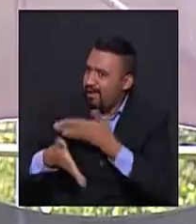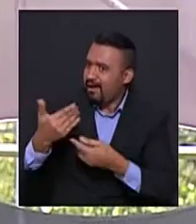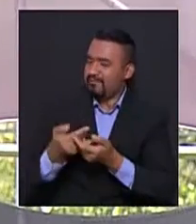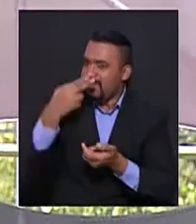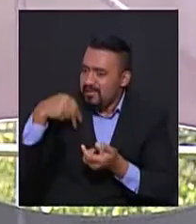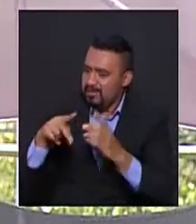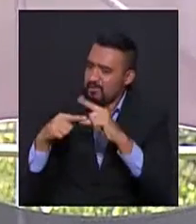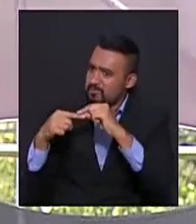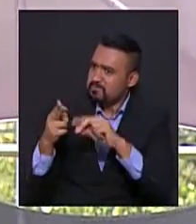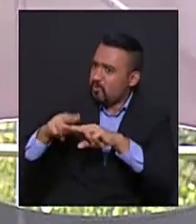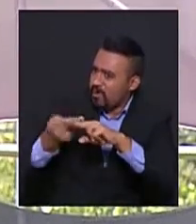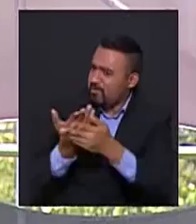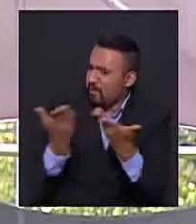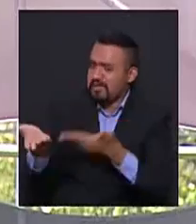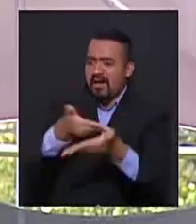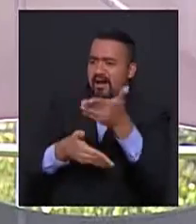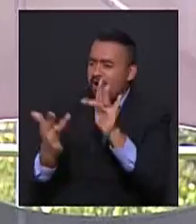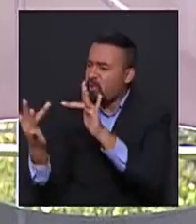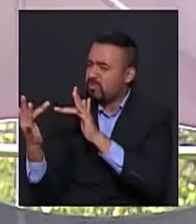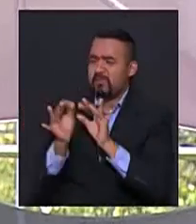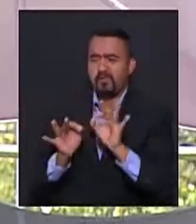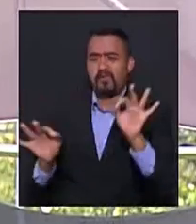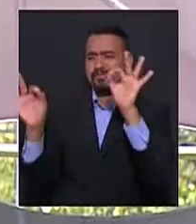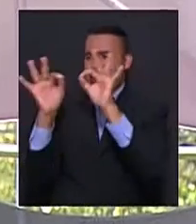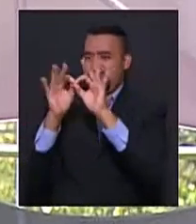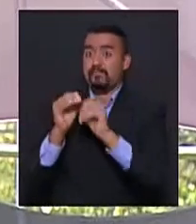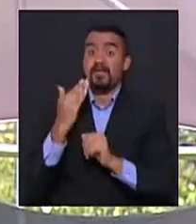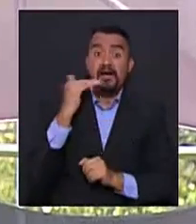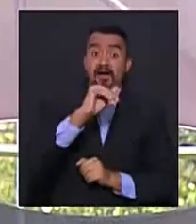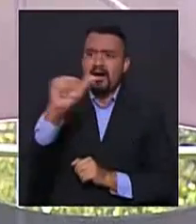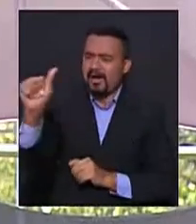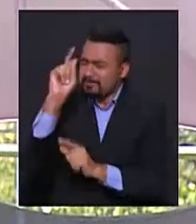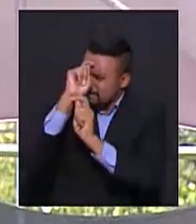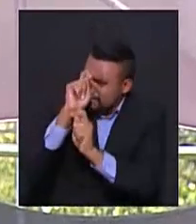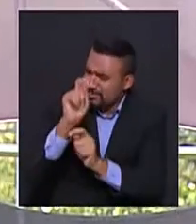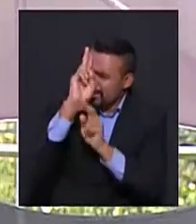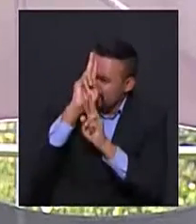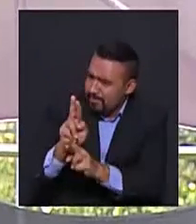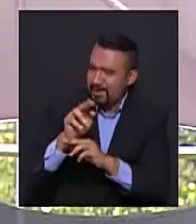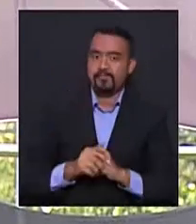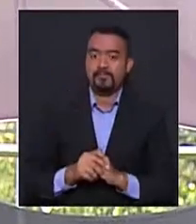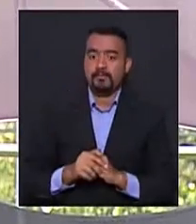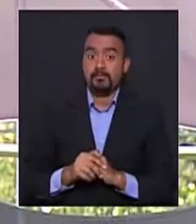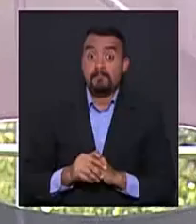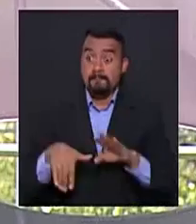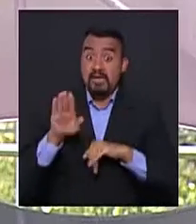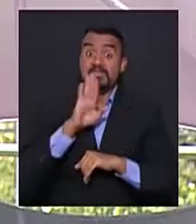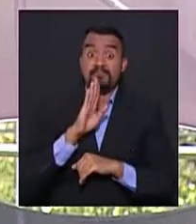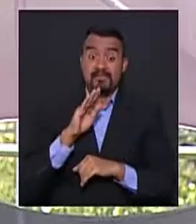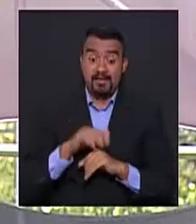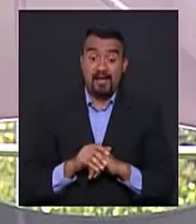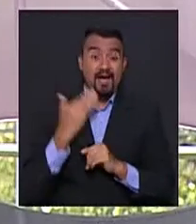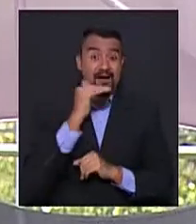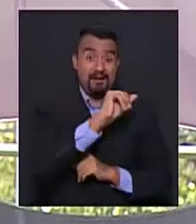sobrinos, vecinos y especialmente de nuestras mujeres. Hablarles de las madres cabeza de familia, de